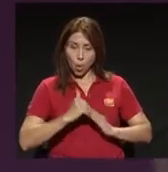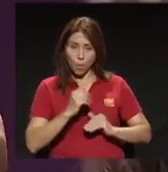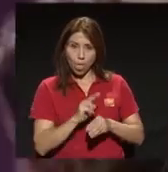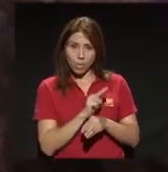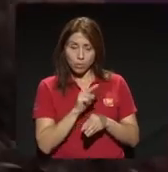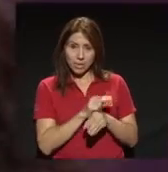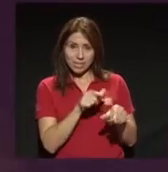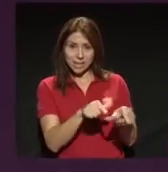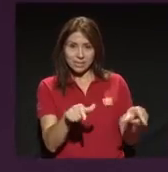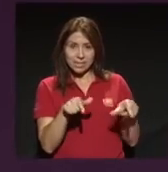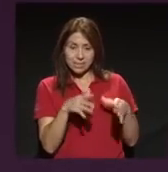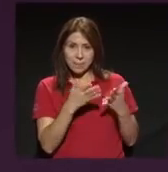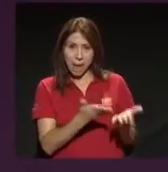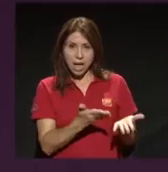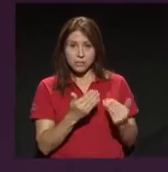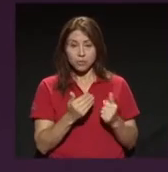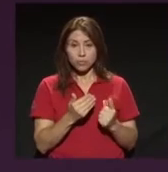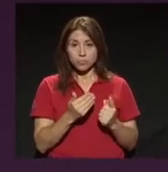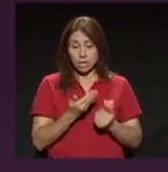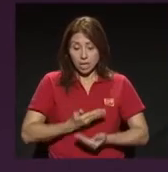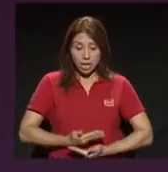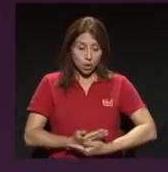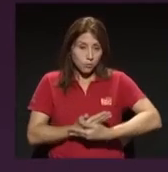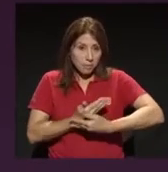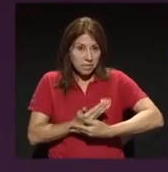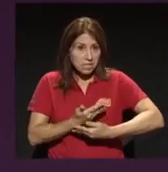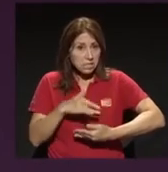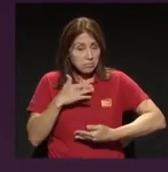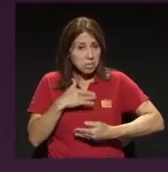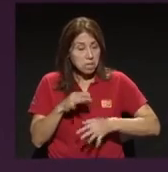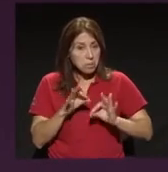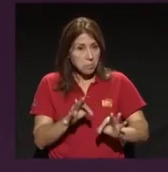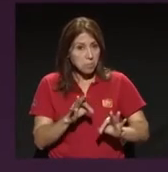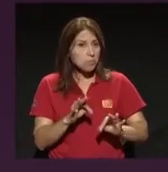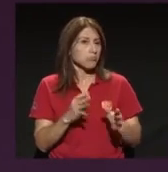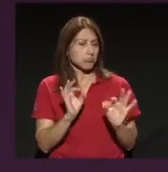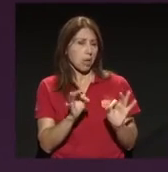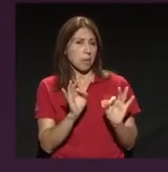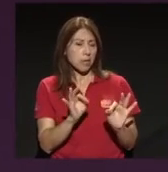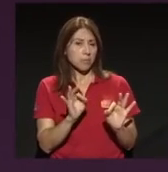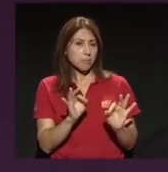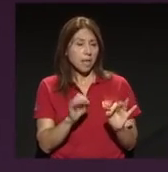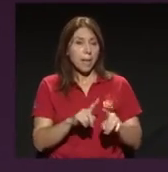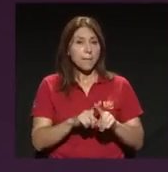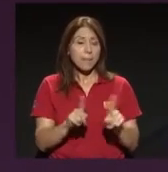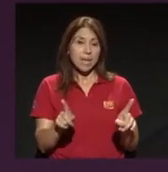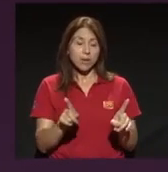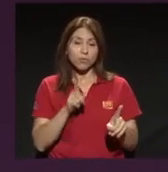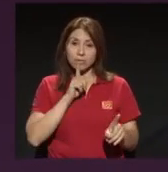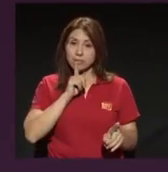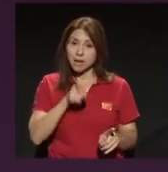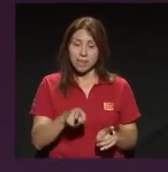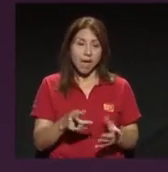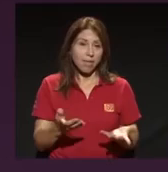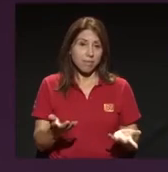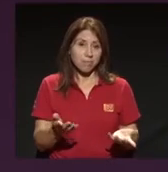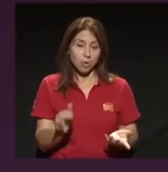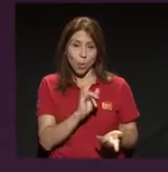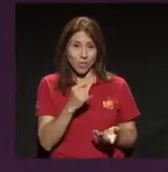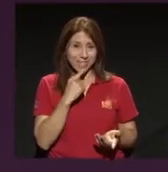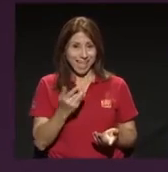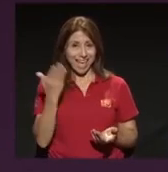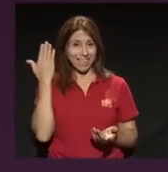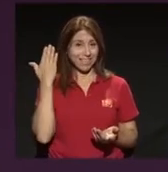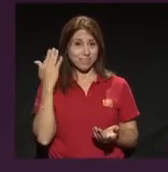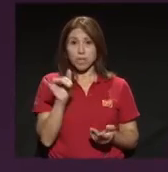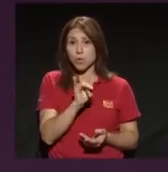espacio y los bebés también bien verdad pero como decía antes en realidad así como nosotros sentimos